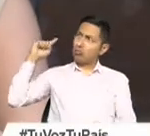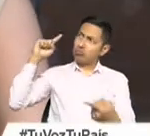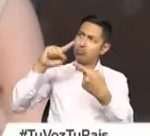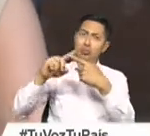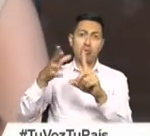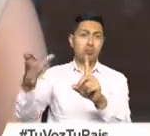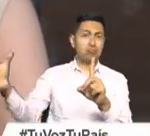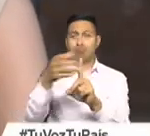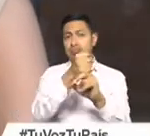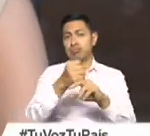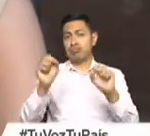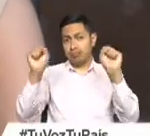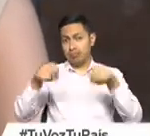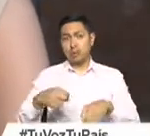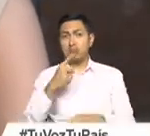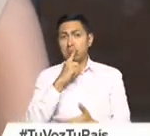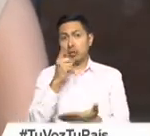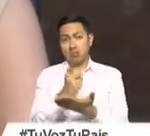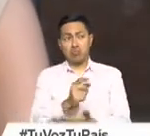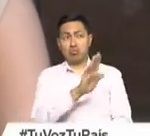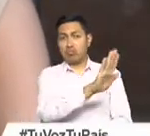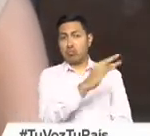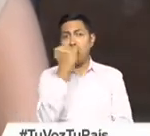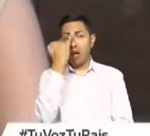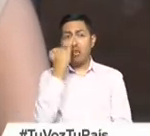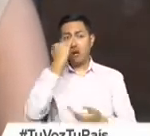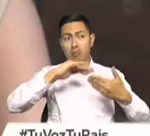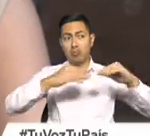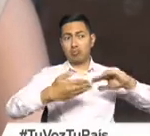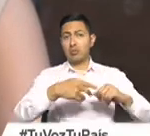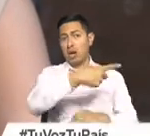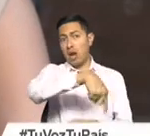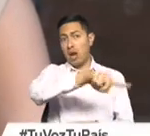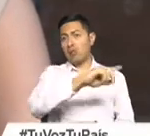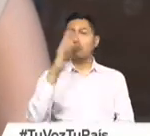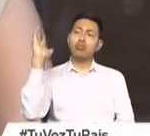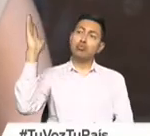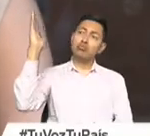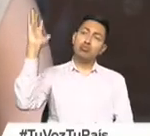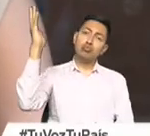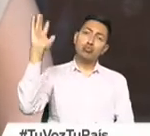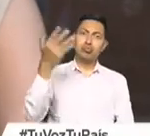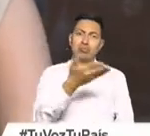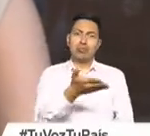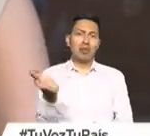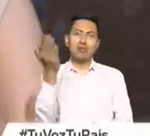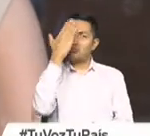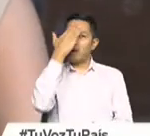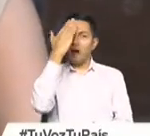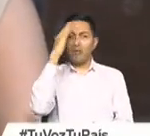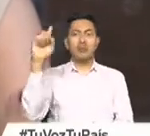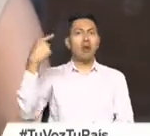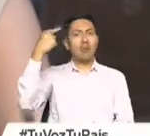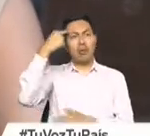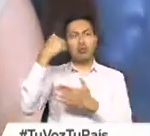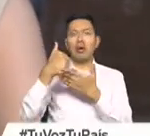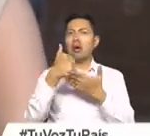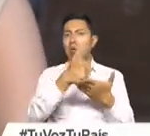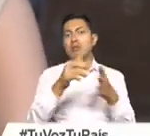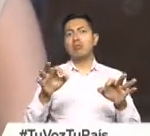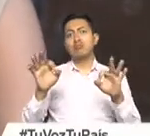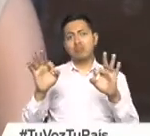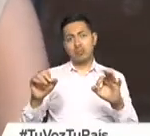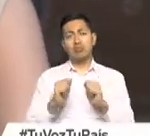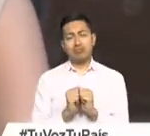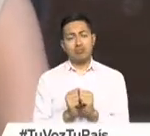no lo digo yo, eso fue parte de los discursos de algunos miembros de la CONAIE que, bueno, de manera generosa, pero también